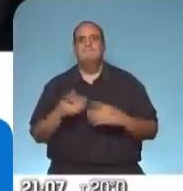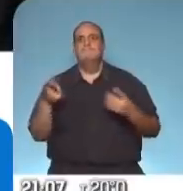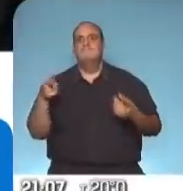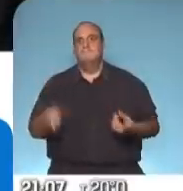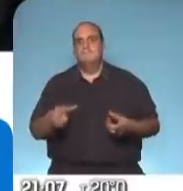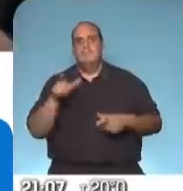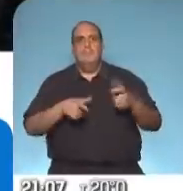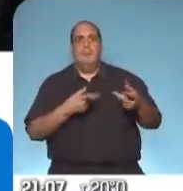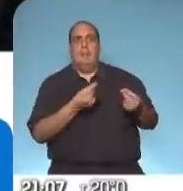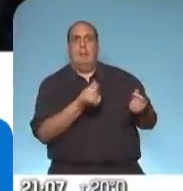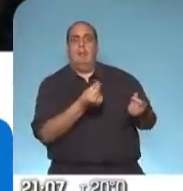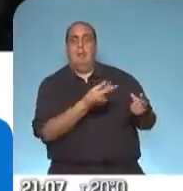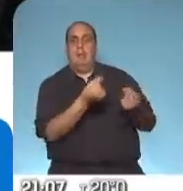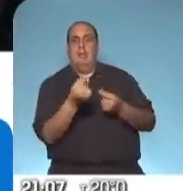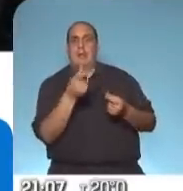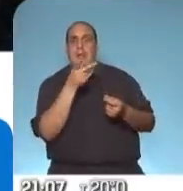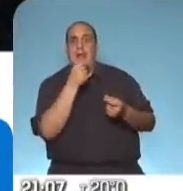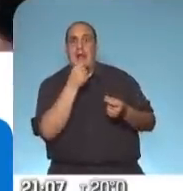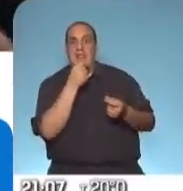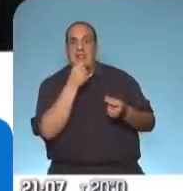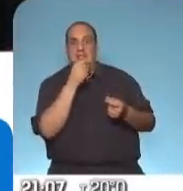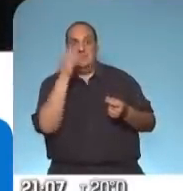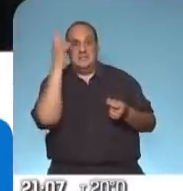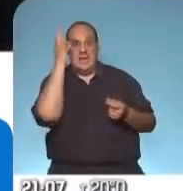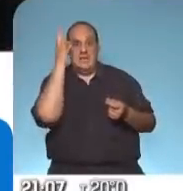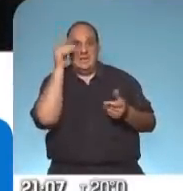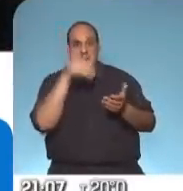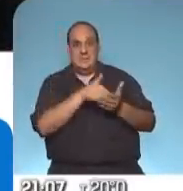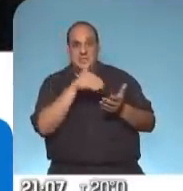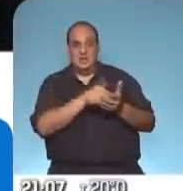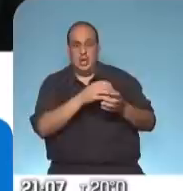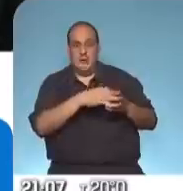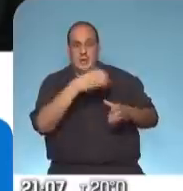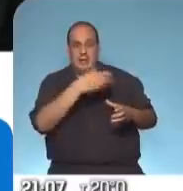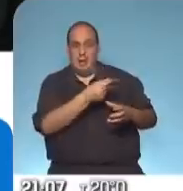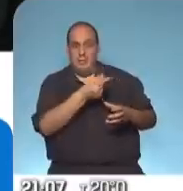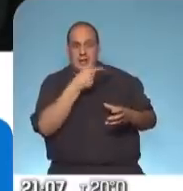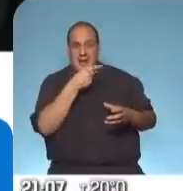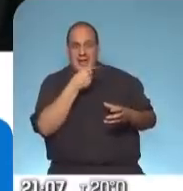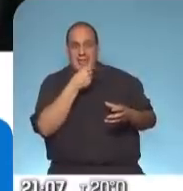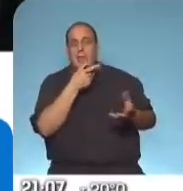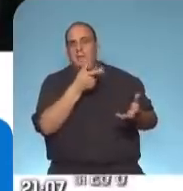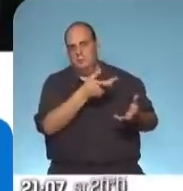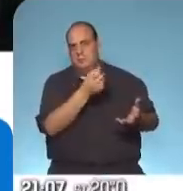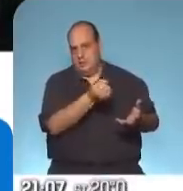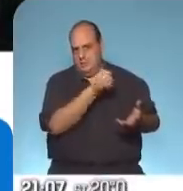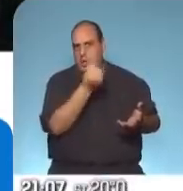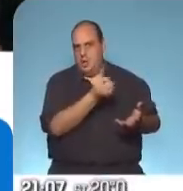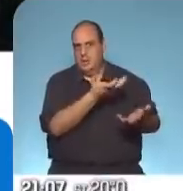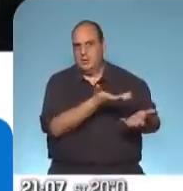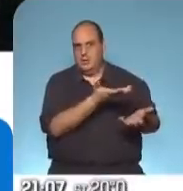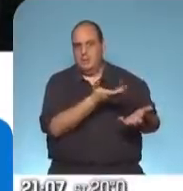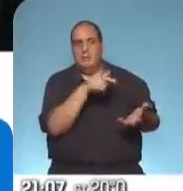de la demanda de 30 millones de barriles, estos 20 millones de barriles, que si bien son muy importantes,